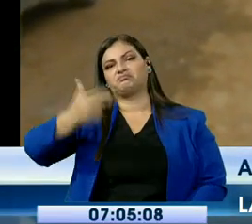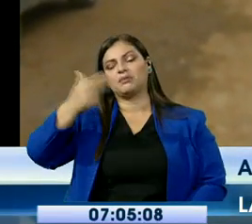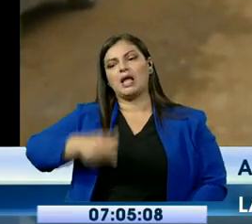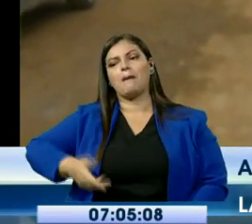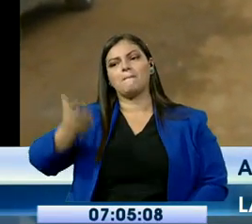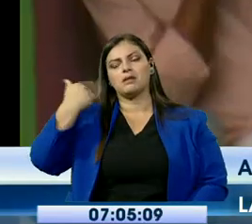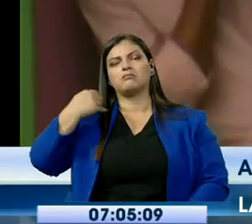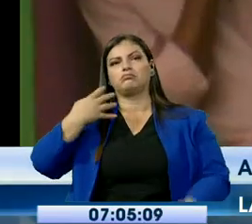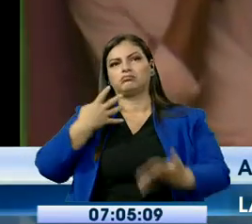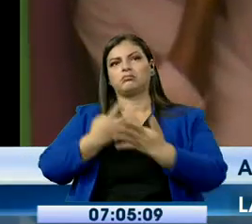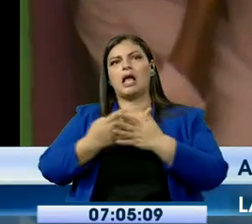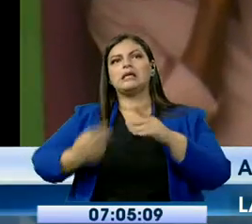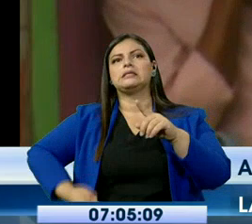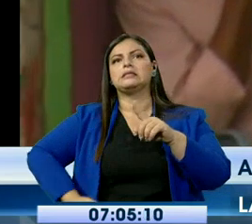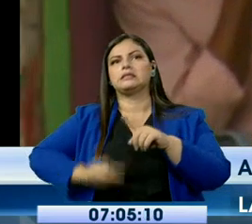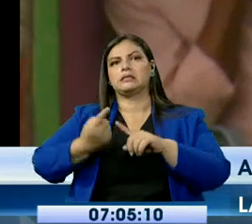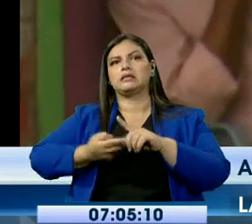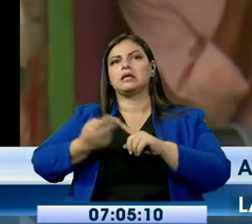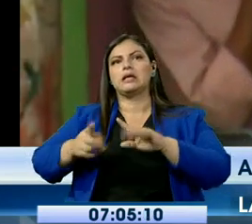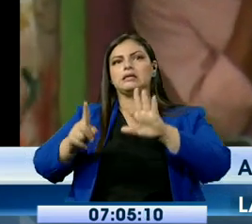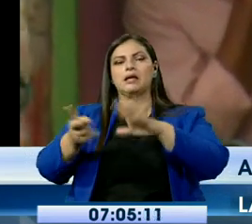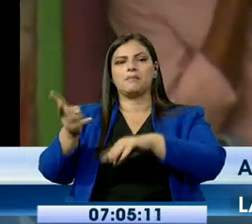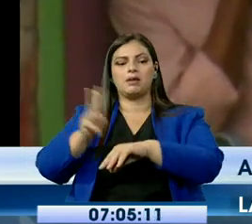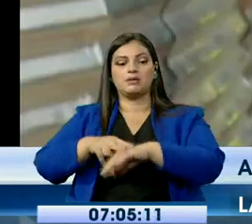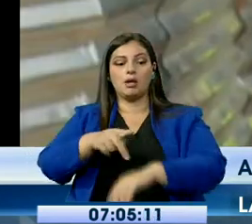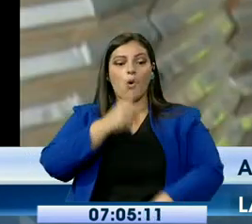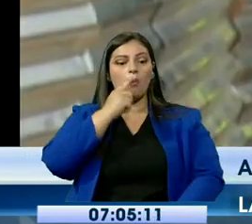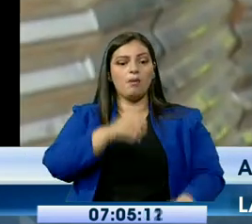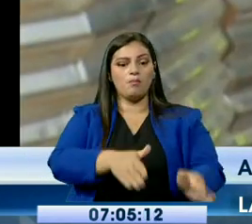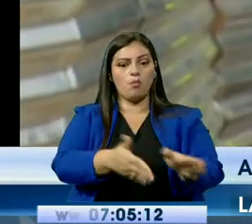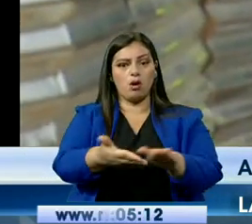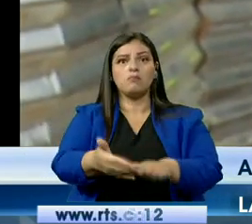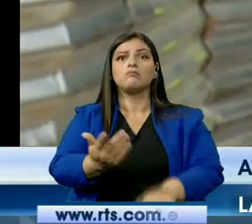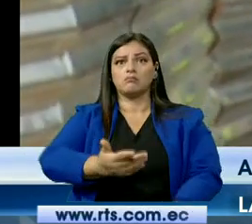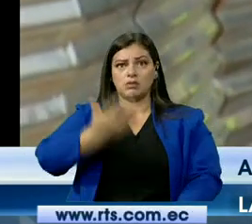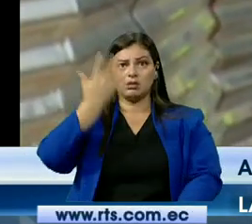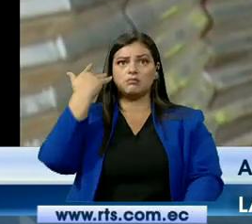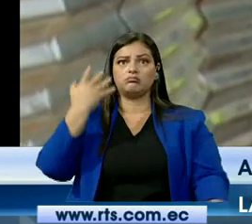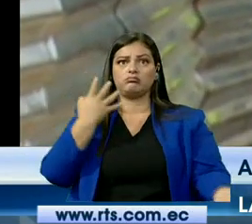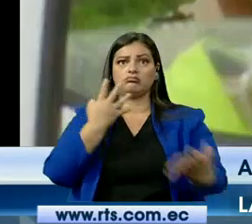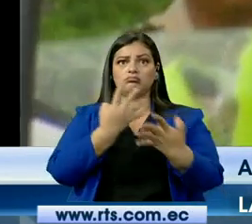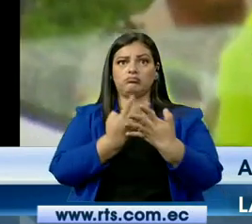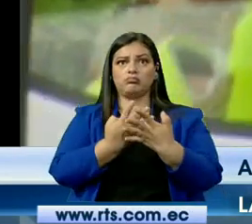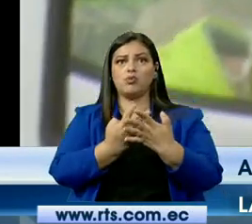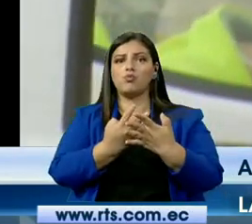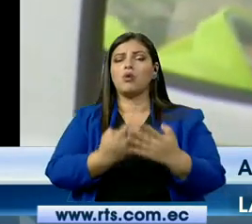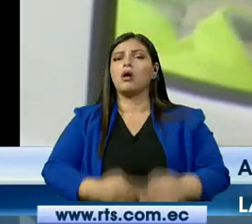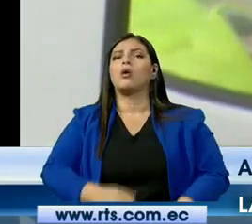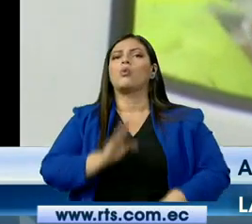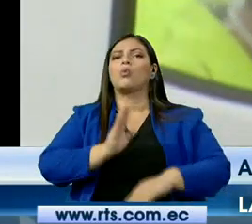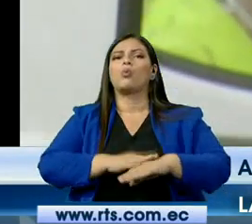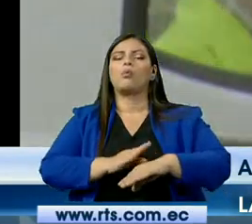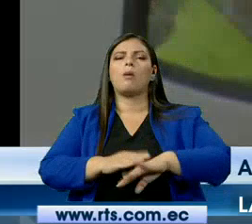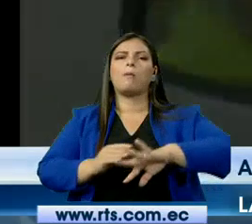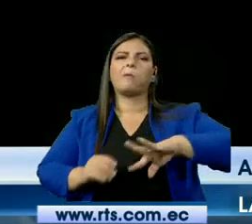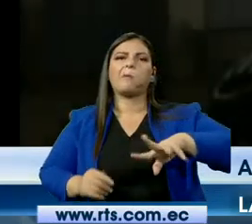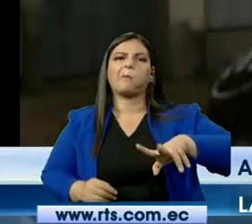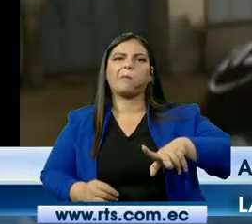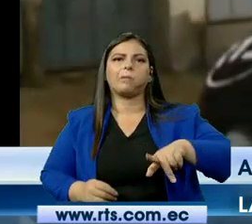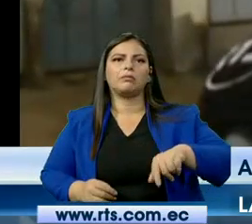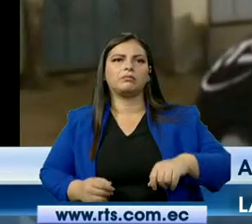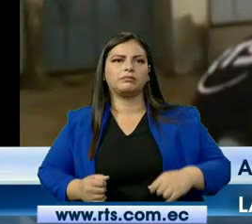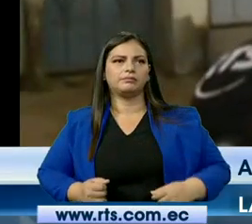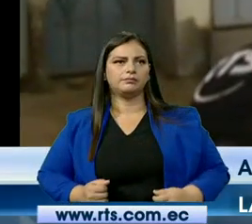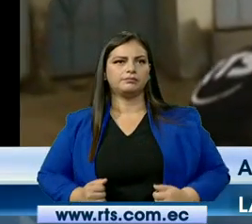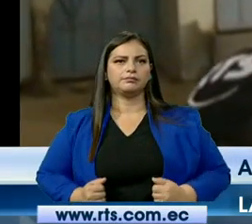por lo ocurrido cuando aún muchos dormían y descansaban para disfrutar del feriado. Y amanecieron con esa terrible noticia. Lo que pasa es que